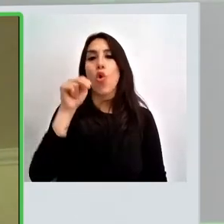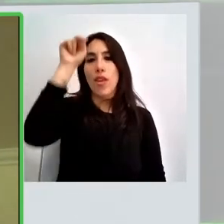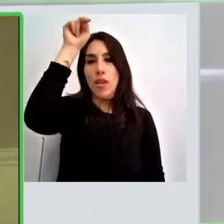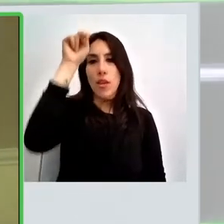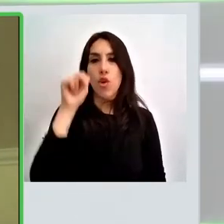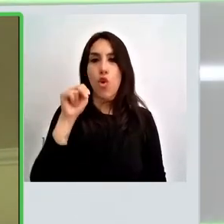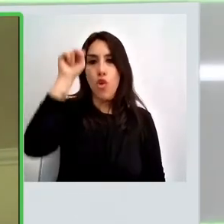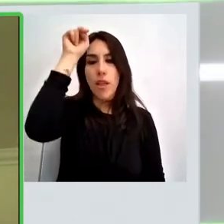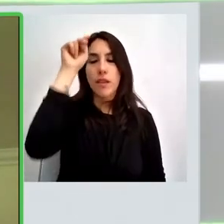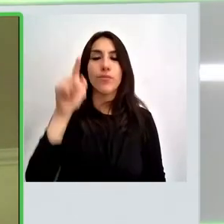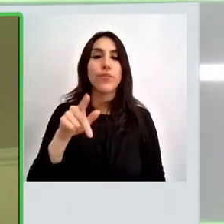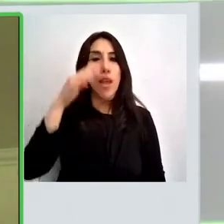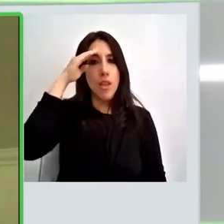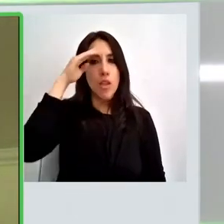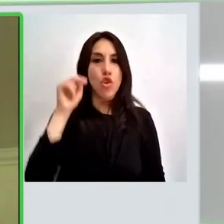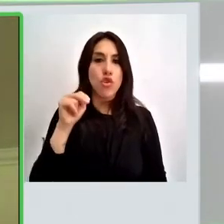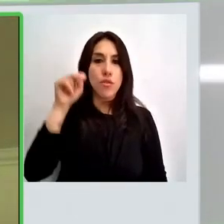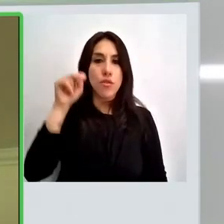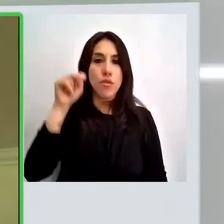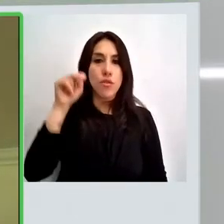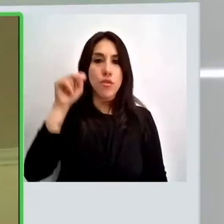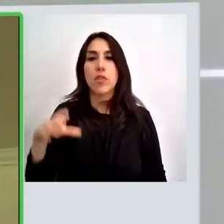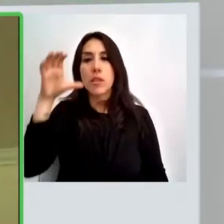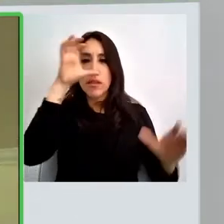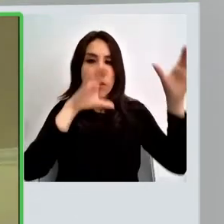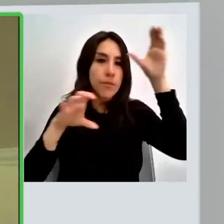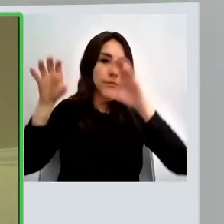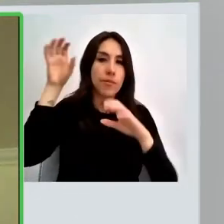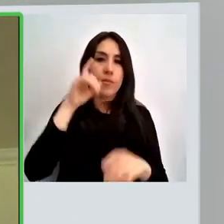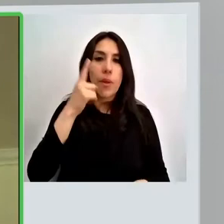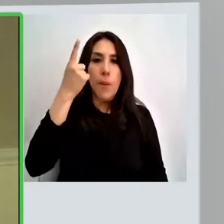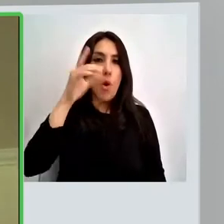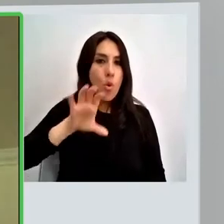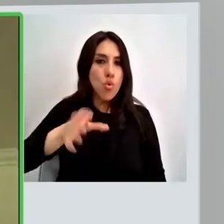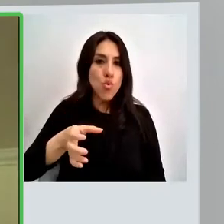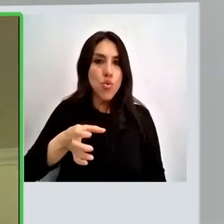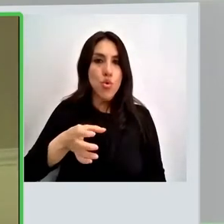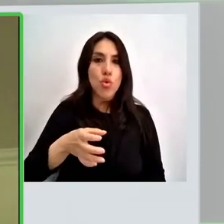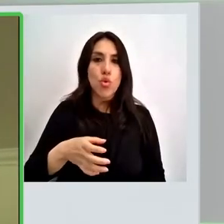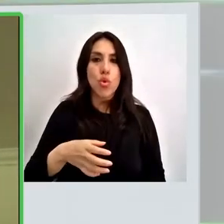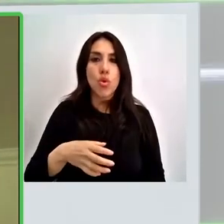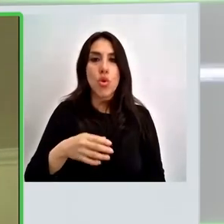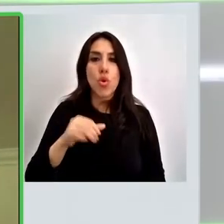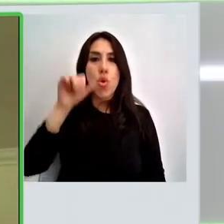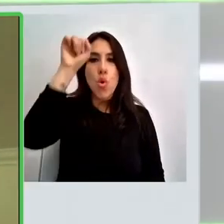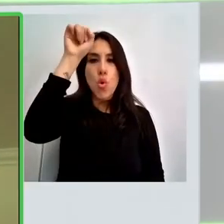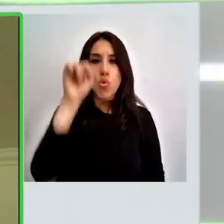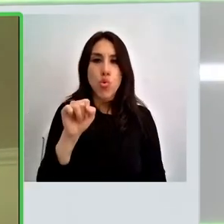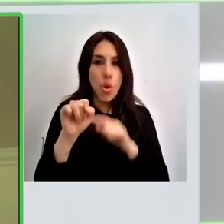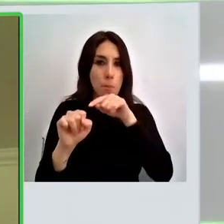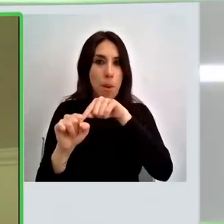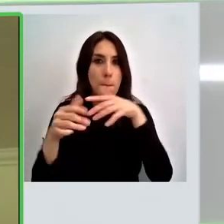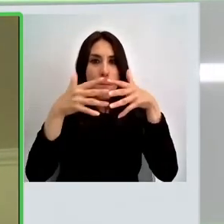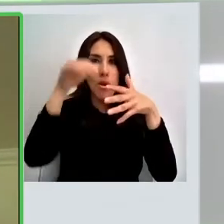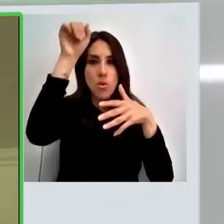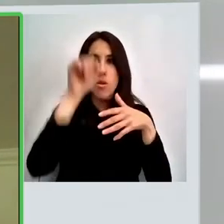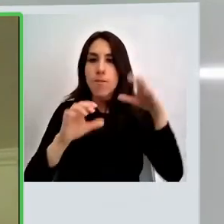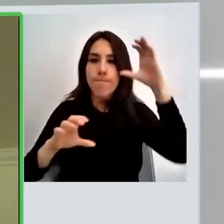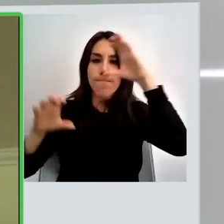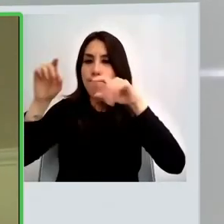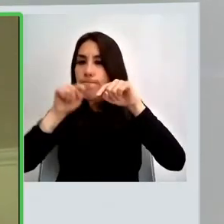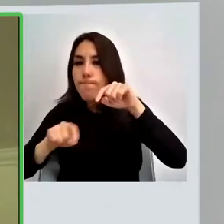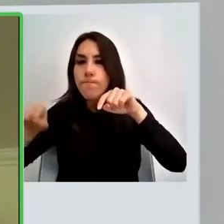estamos buscando en un país en latinoamérica en latinoamérica una américa latina que quiera ser la sede de